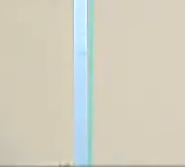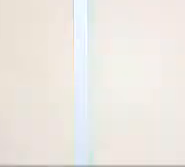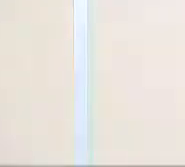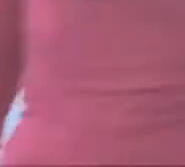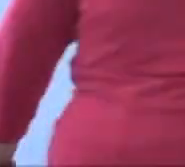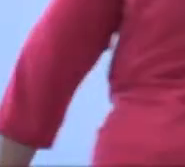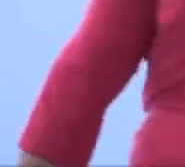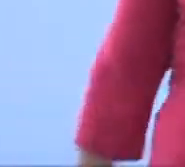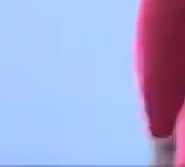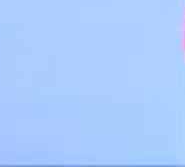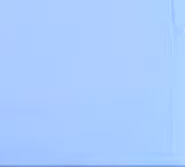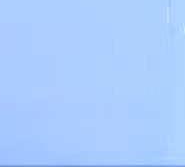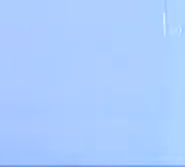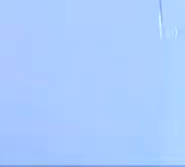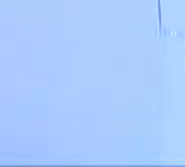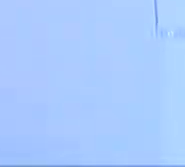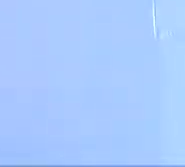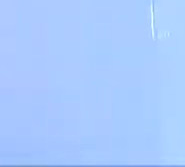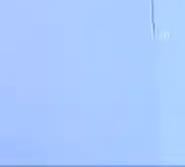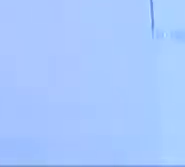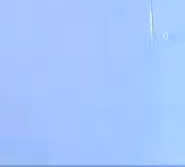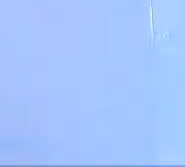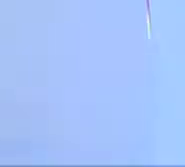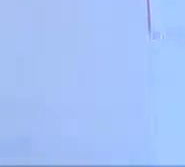su izquierda